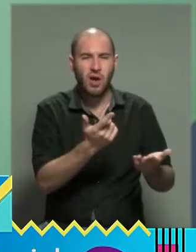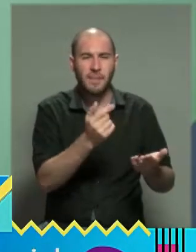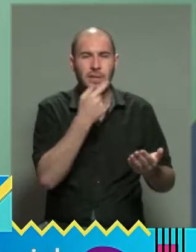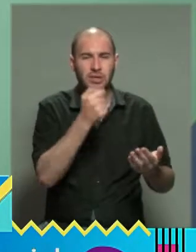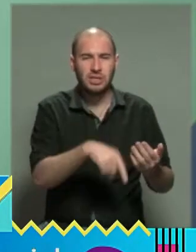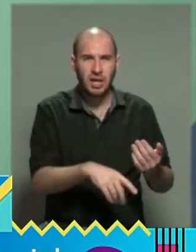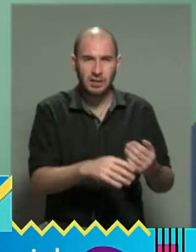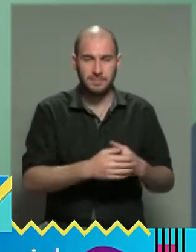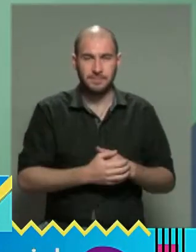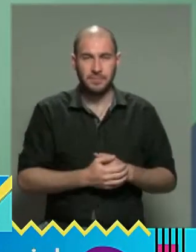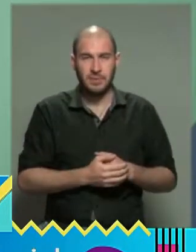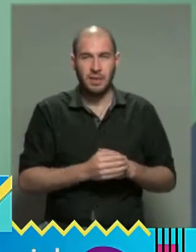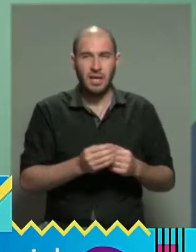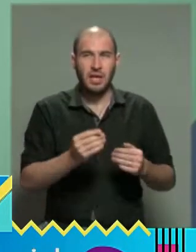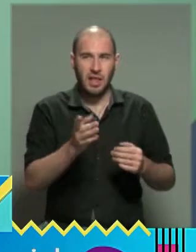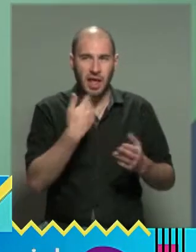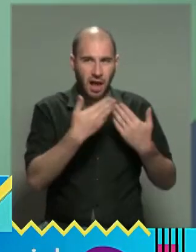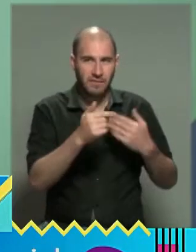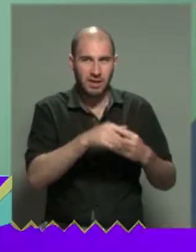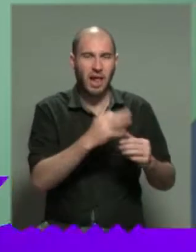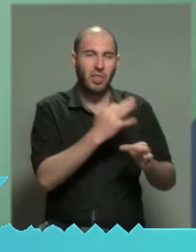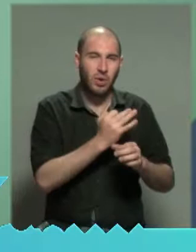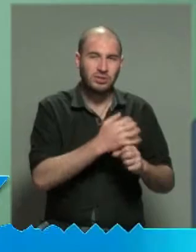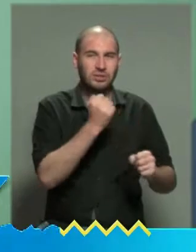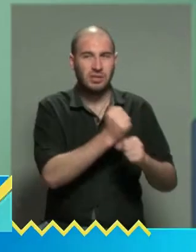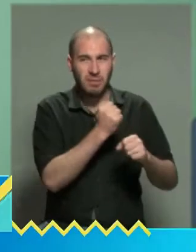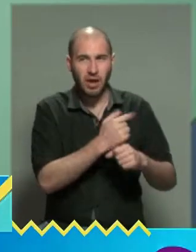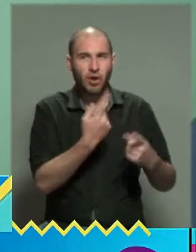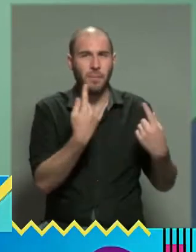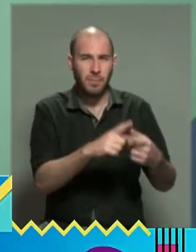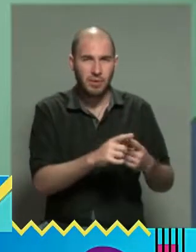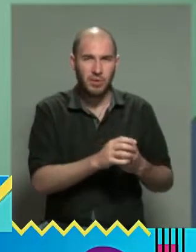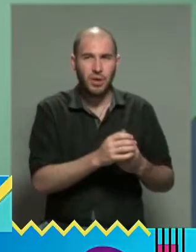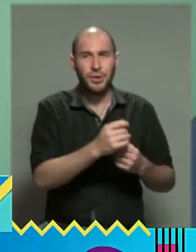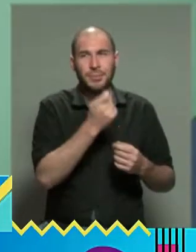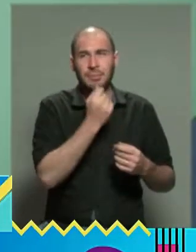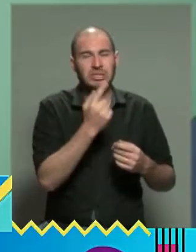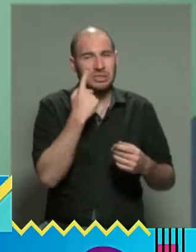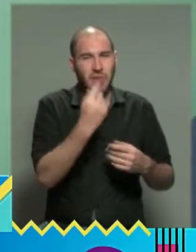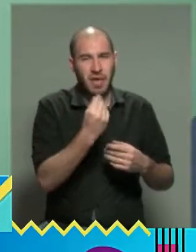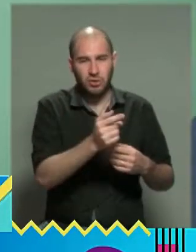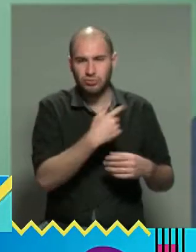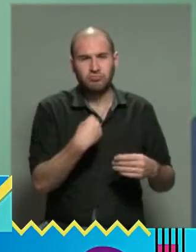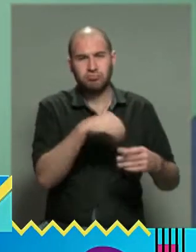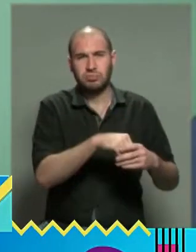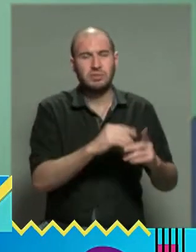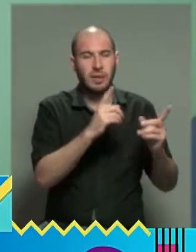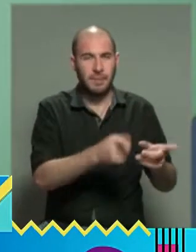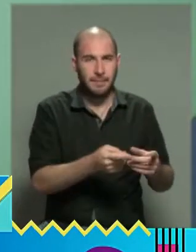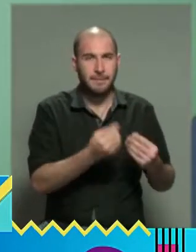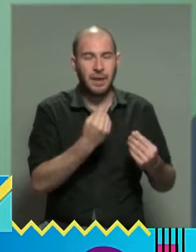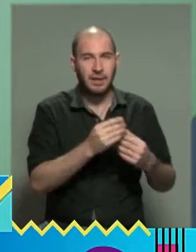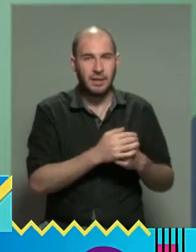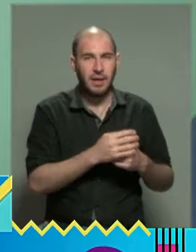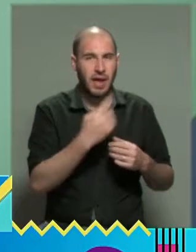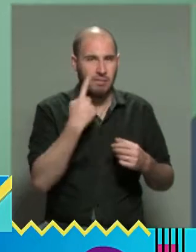la provincia hoy, además de lo que hemos tratado en educación, en empleo, pero que digamos, bueno, como ciudadanos debemos involucrarnos hoy para